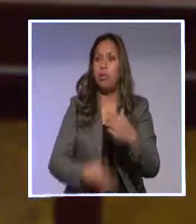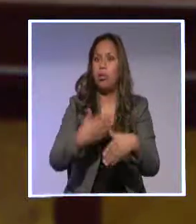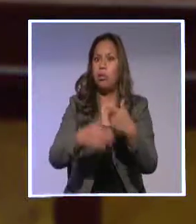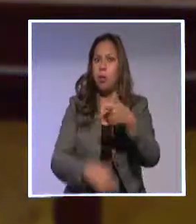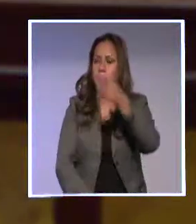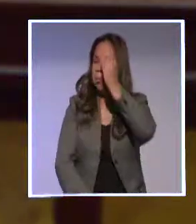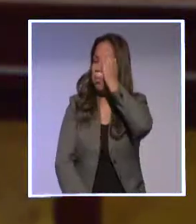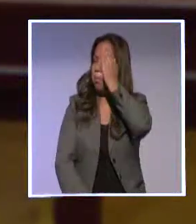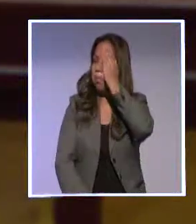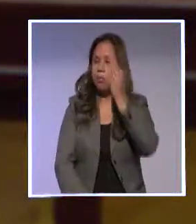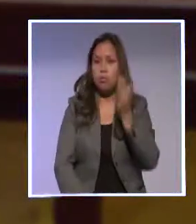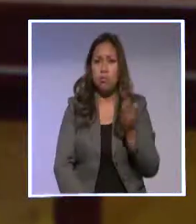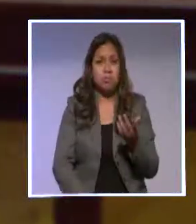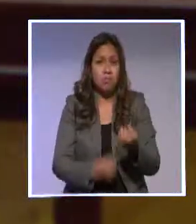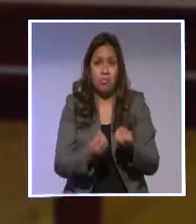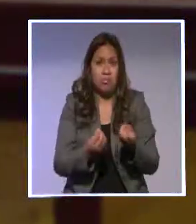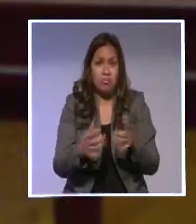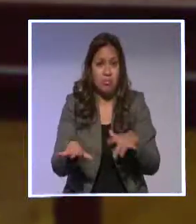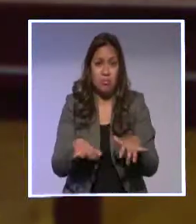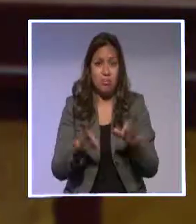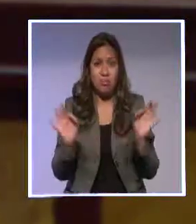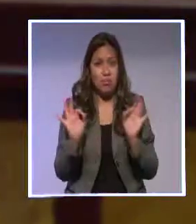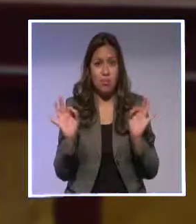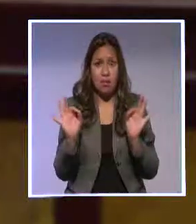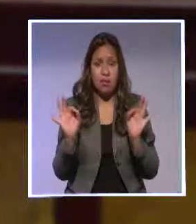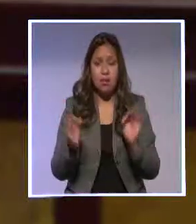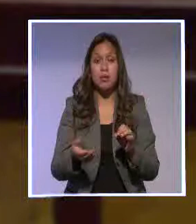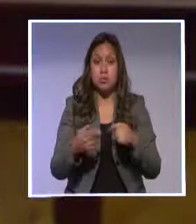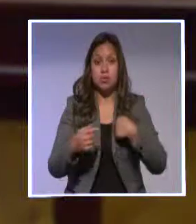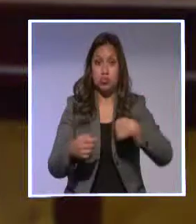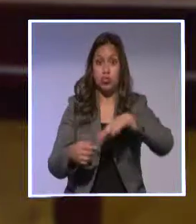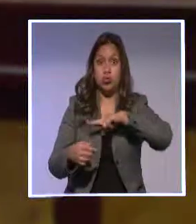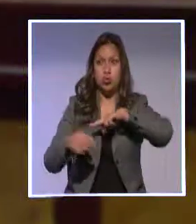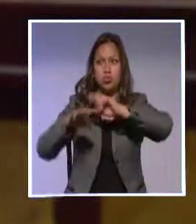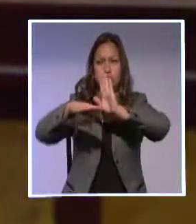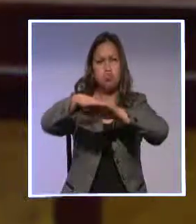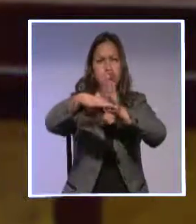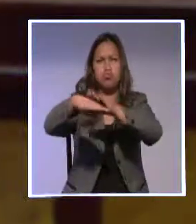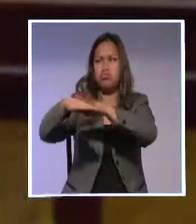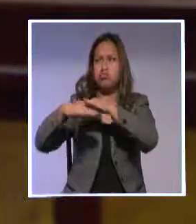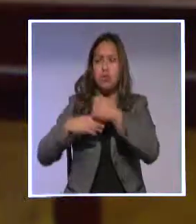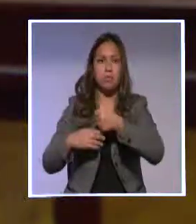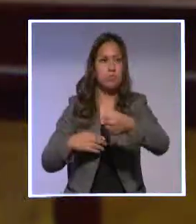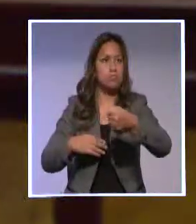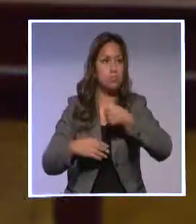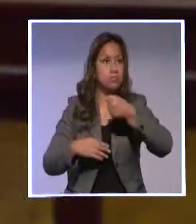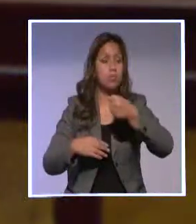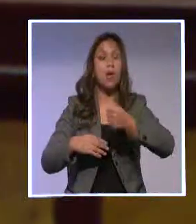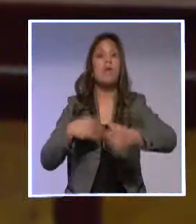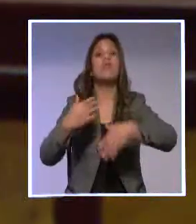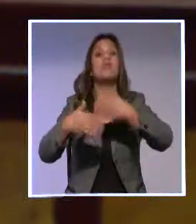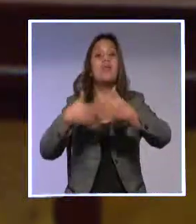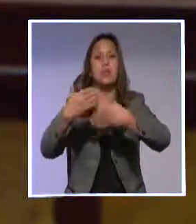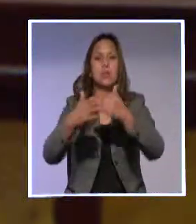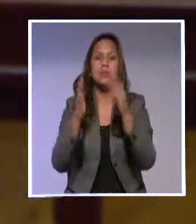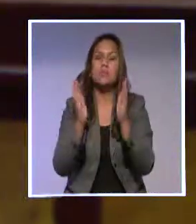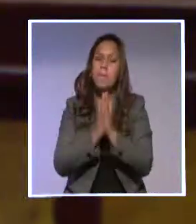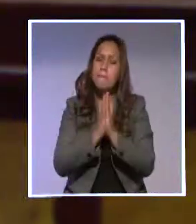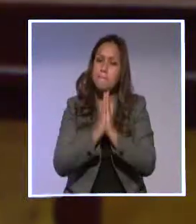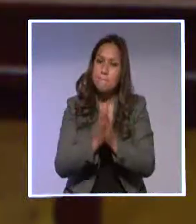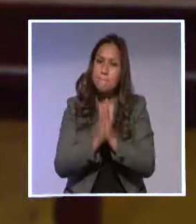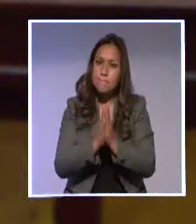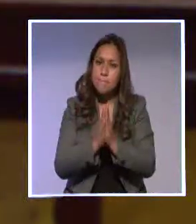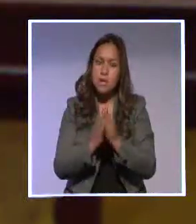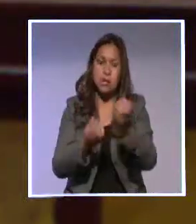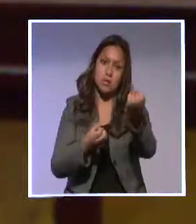eso de manera puntual y para eso recordando que nosotros convocamos a una rueda de prensa luego de ello nosotros solicitamos información